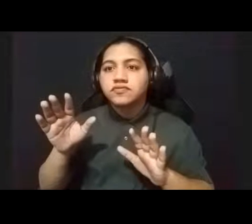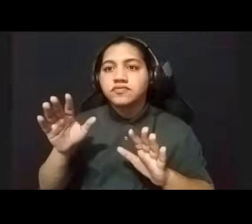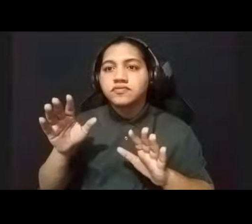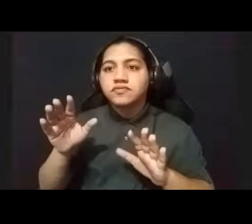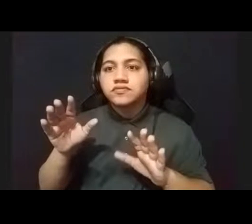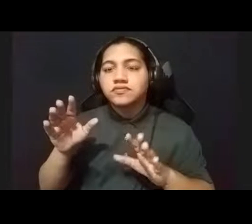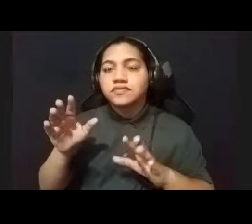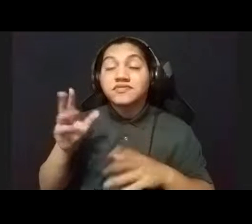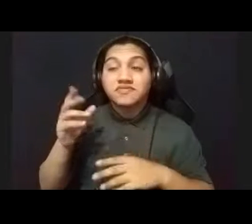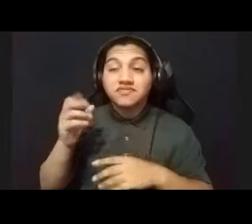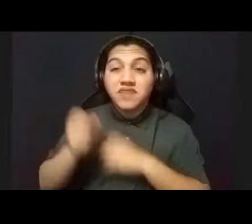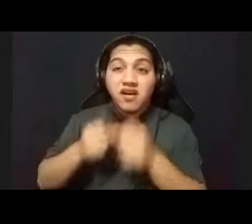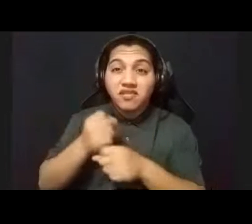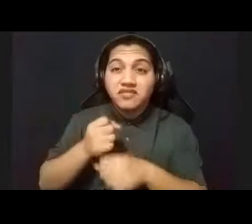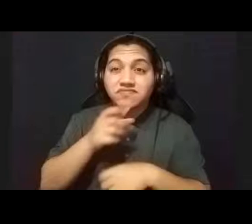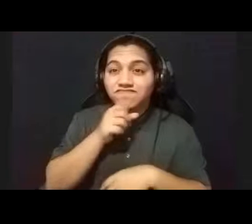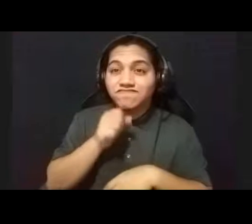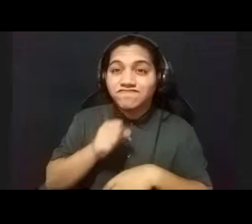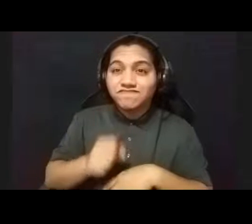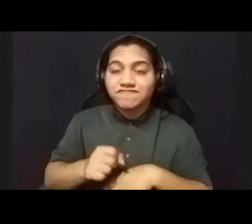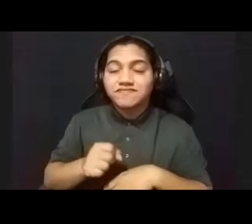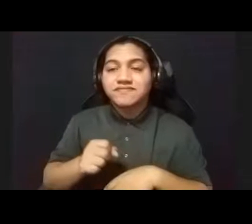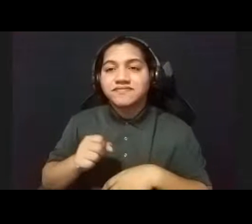tiene sus años, bastantes años,